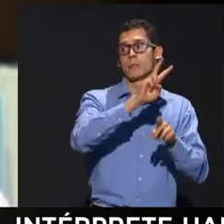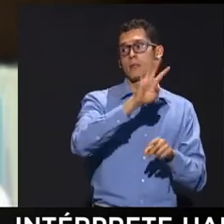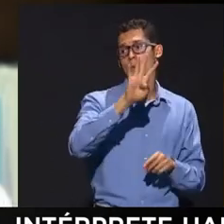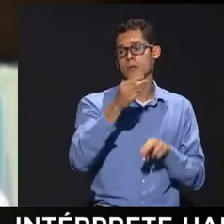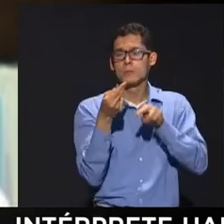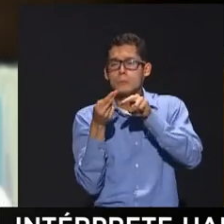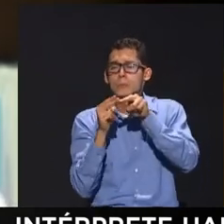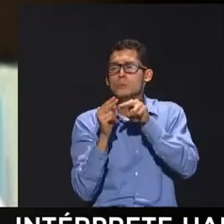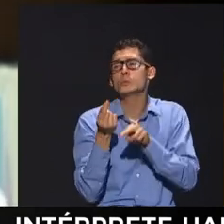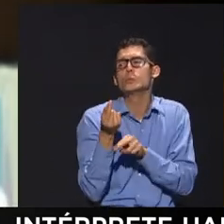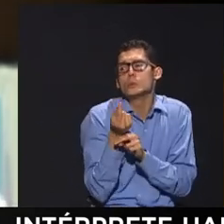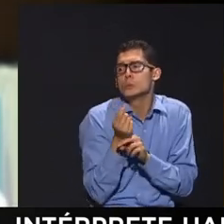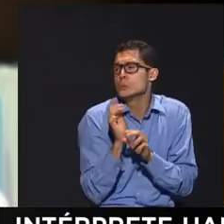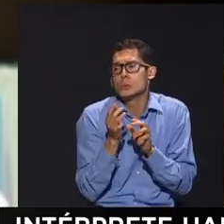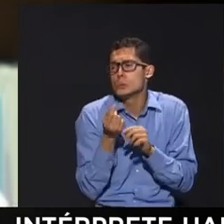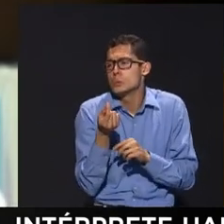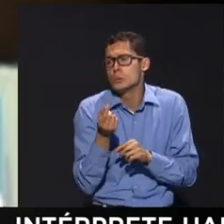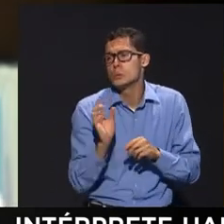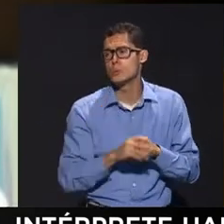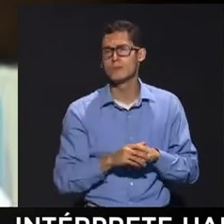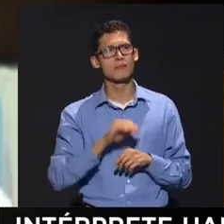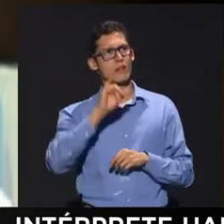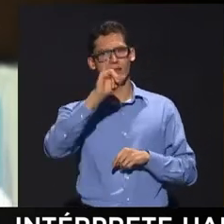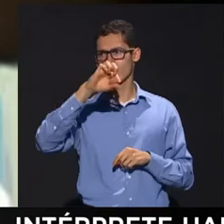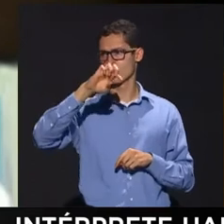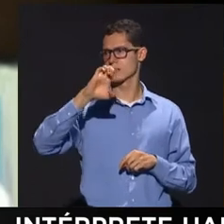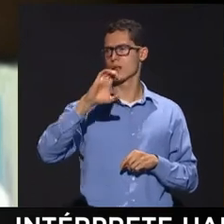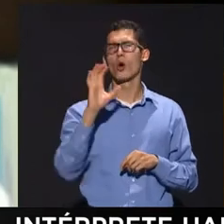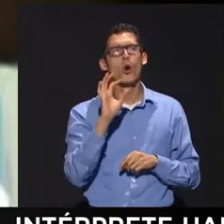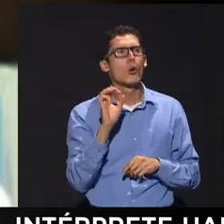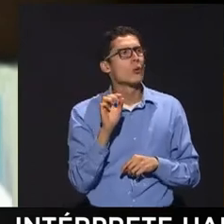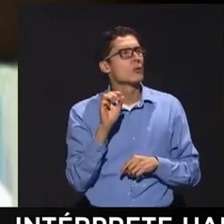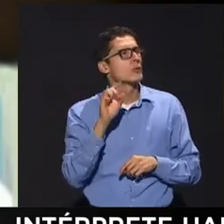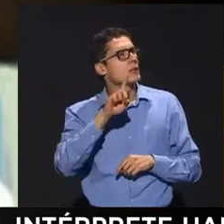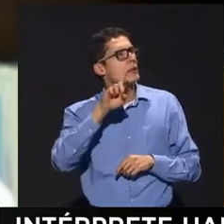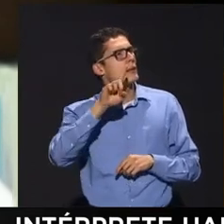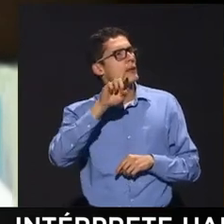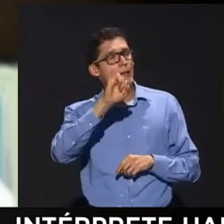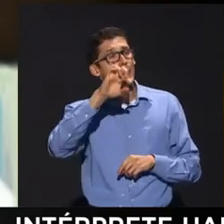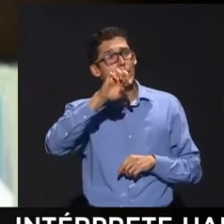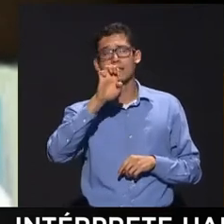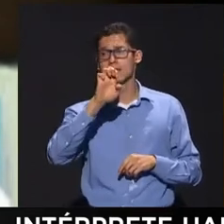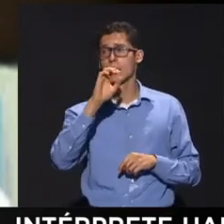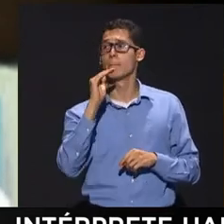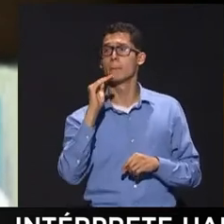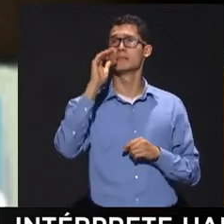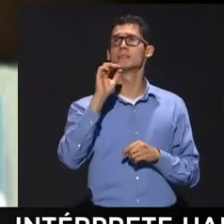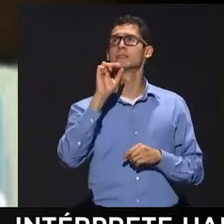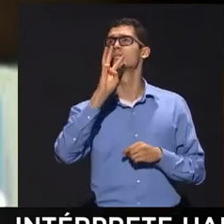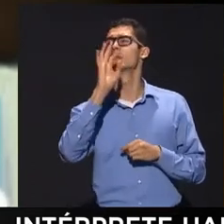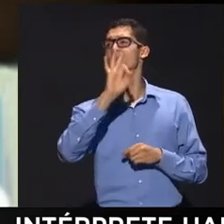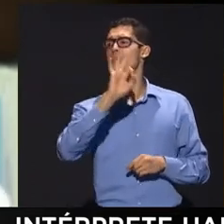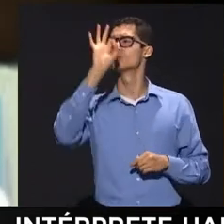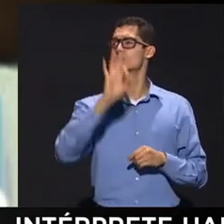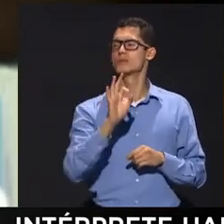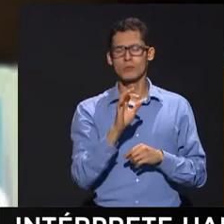IPC o de IPC más 3 puntos, pues una cosa así como de 8%. Anual.